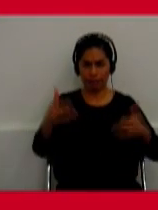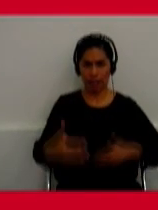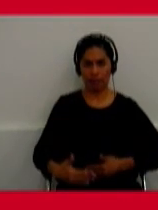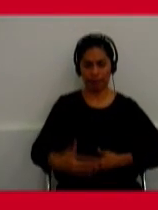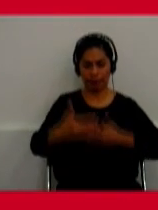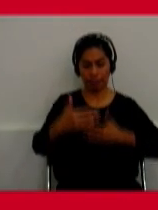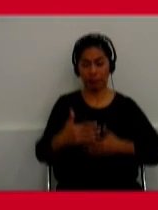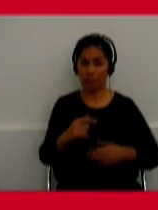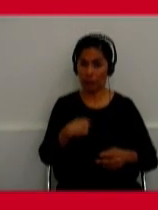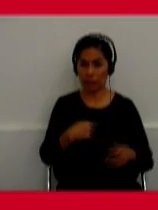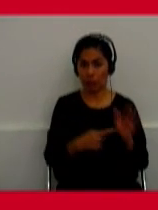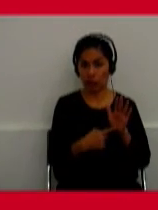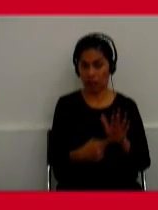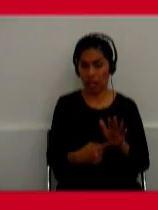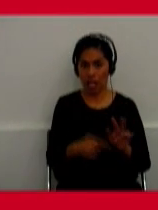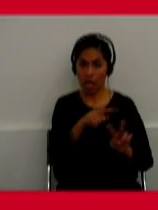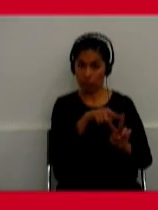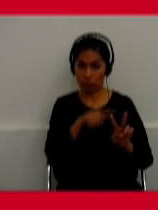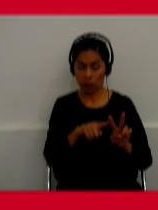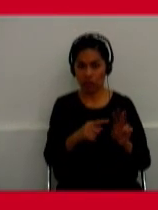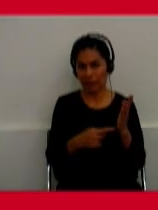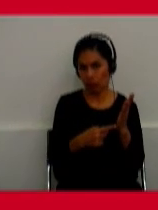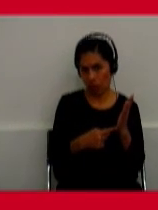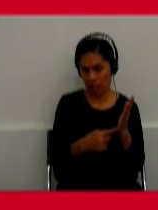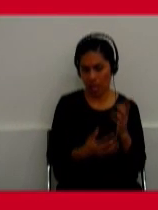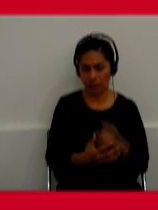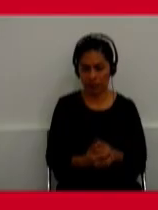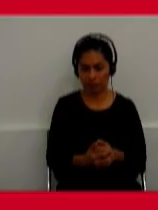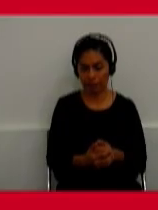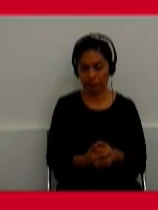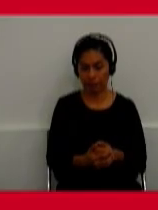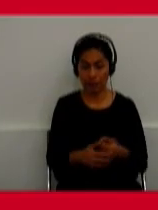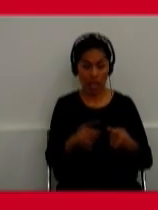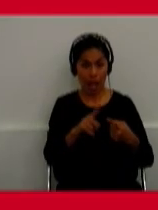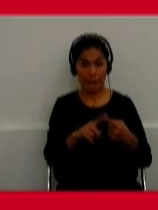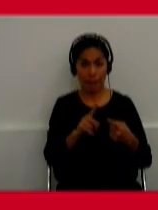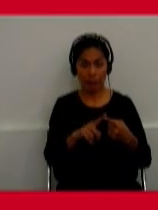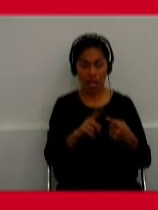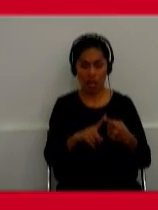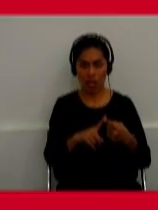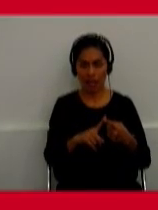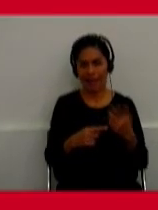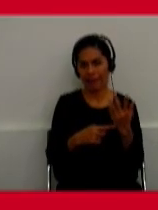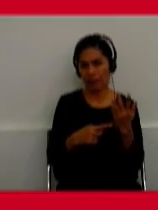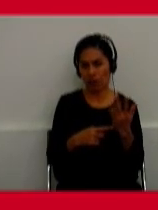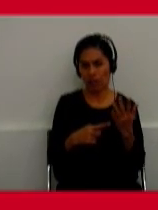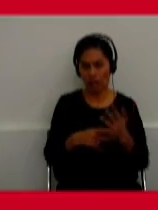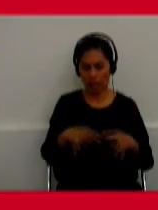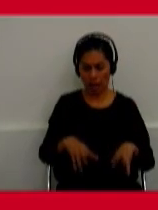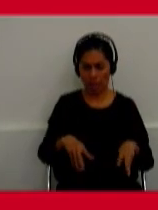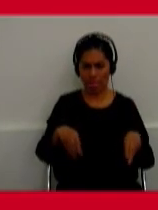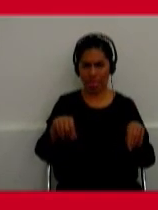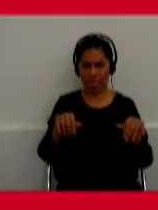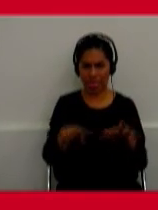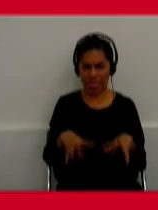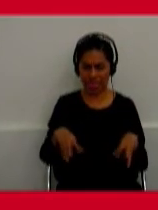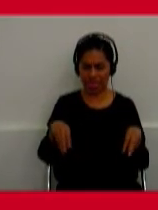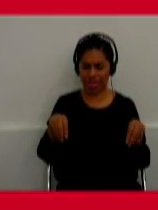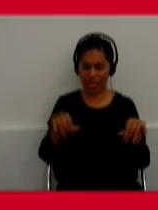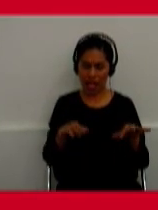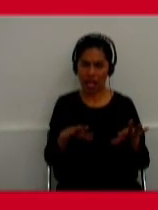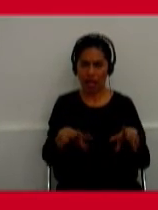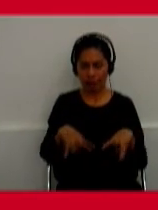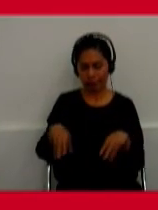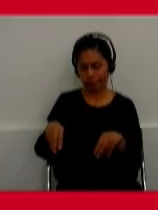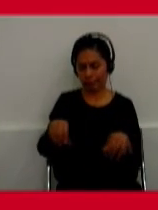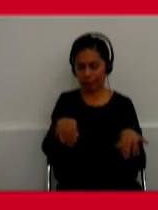relaves, dos tipos de tecnologías. La tecnología de espesamiento a gran escala. Básicamente